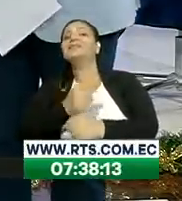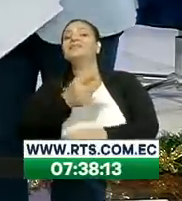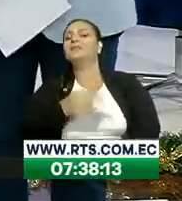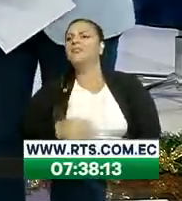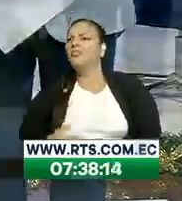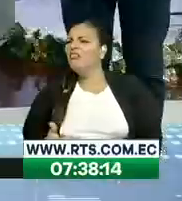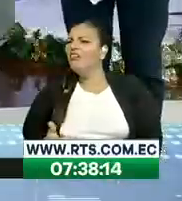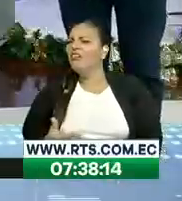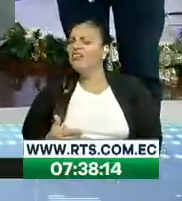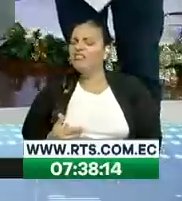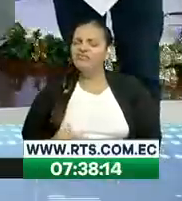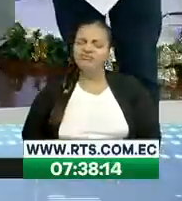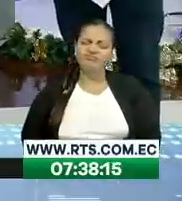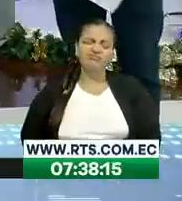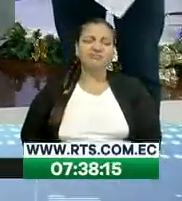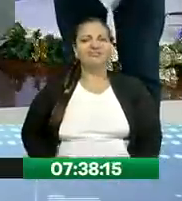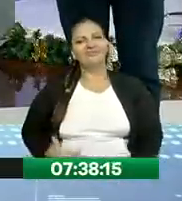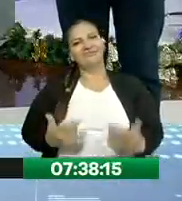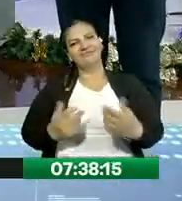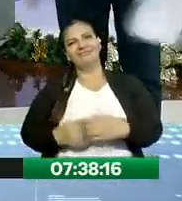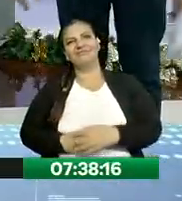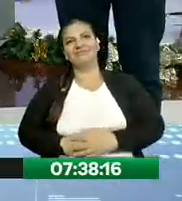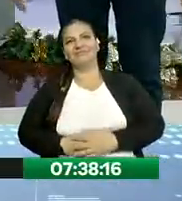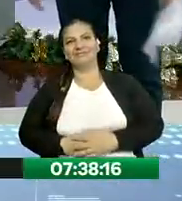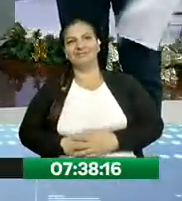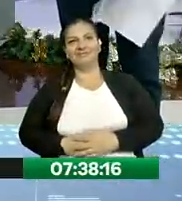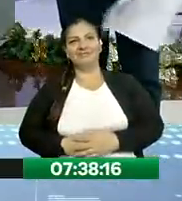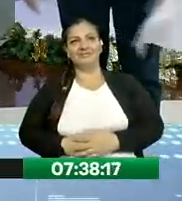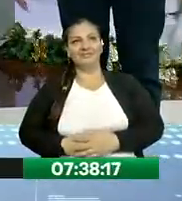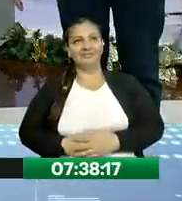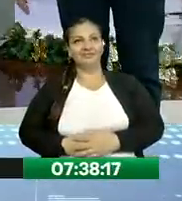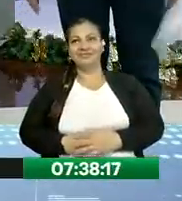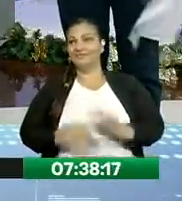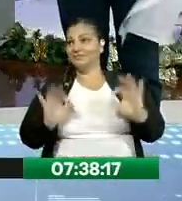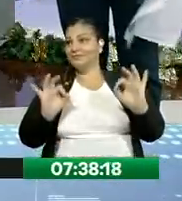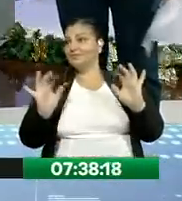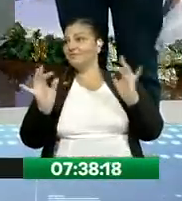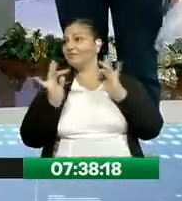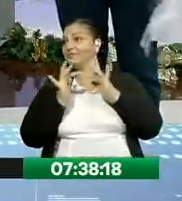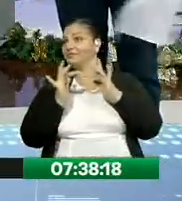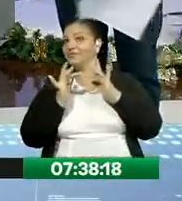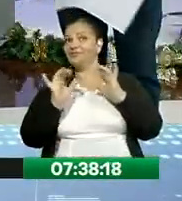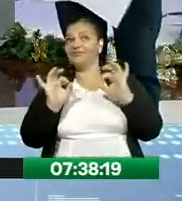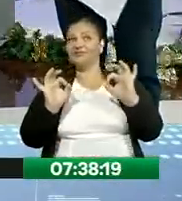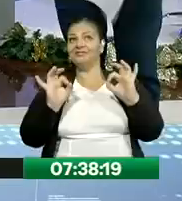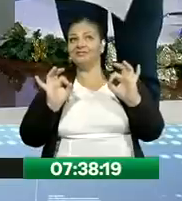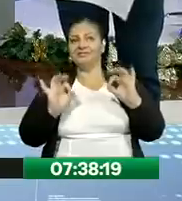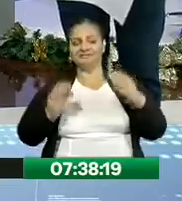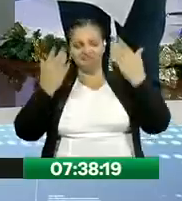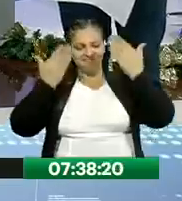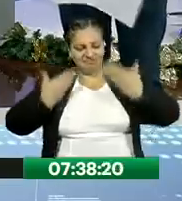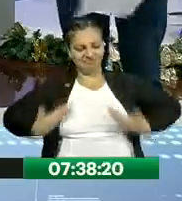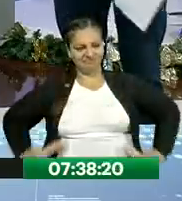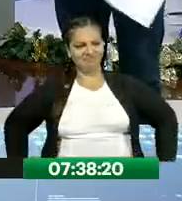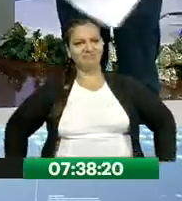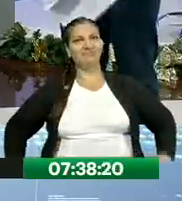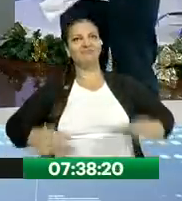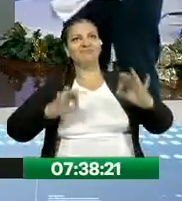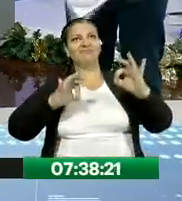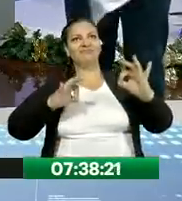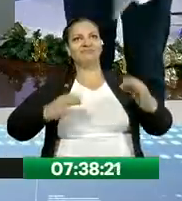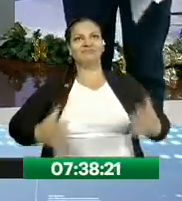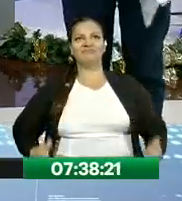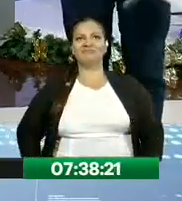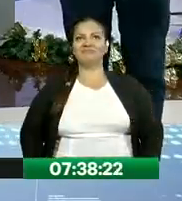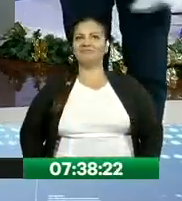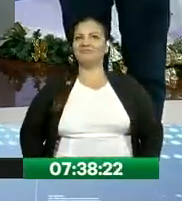el ojo? Muy bien. Ahí está. Ahora sí. Ya, a ver. Vamos, sí, tocayo, que se ha puesto las mejores galas el día de hoy. Mire eso, con